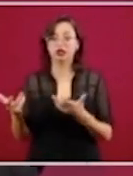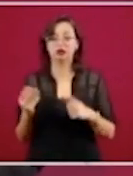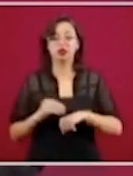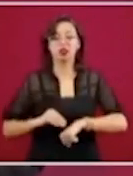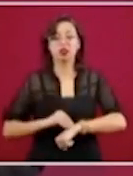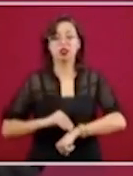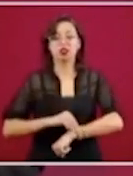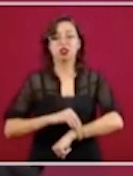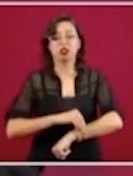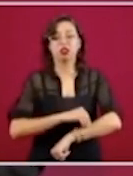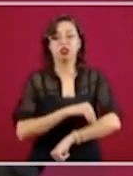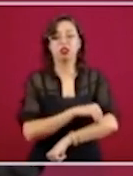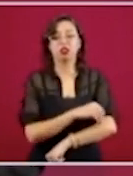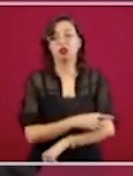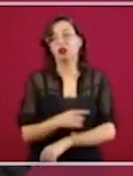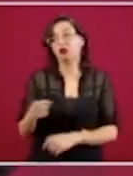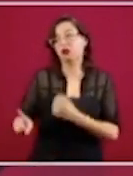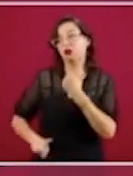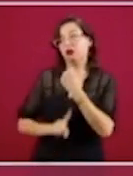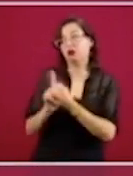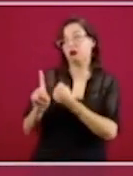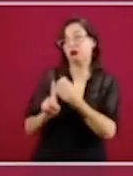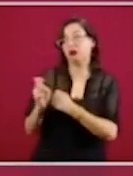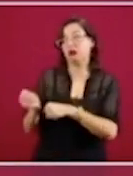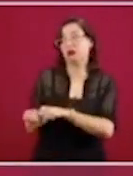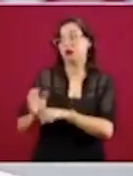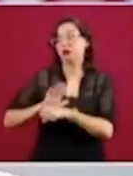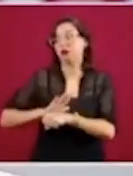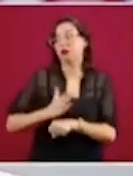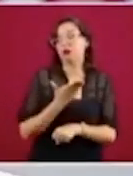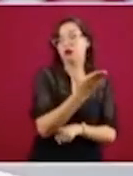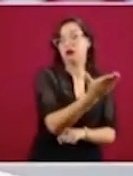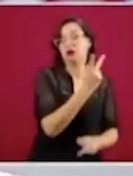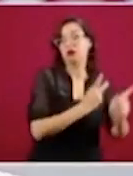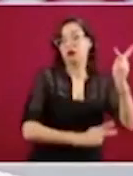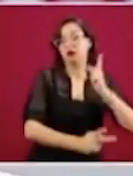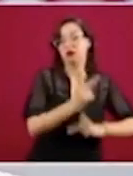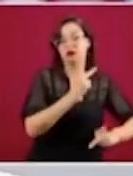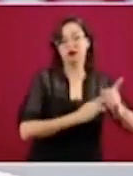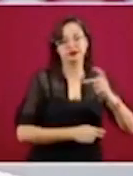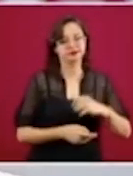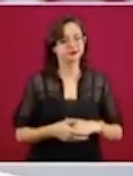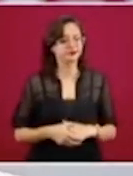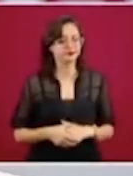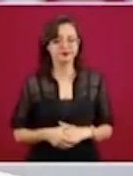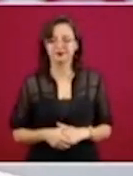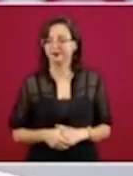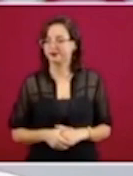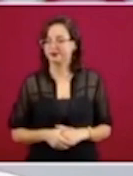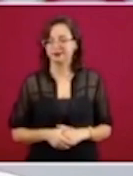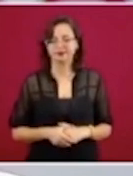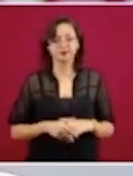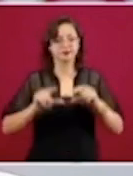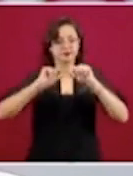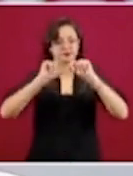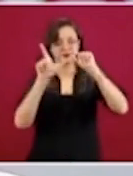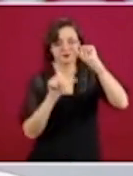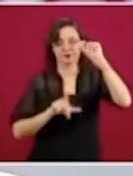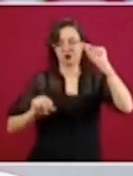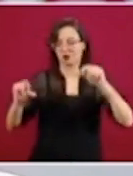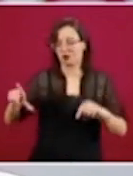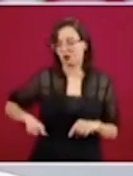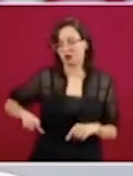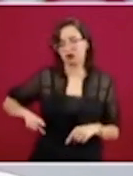la crisis del coronavirus, porque no hemos dejado de enviarles a los